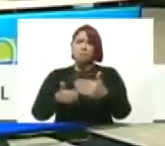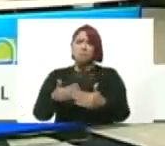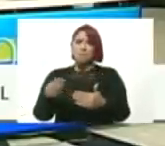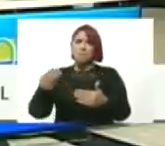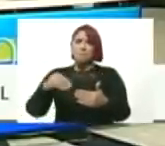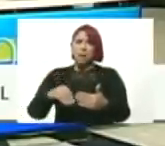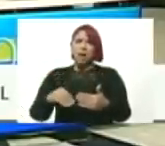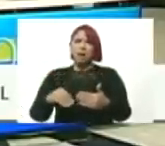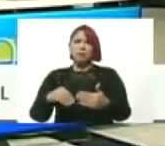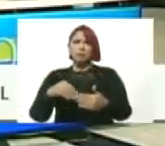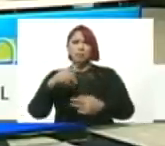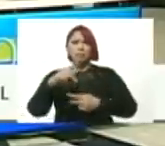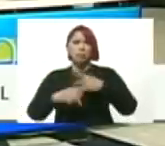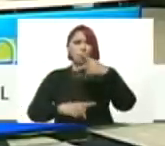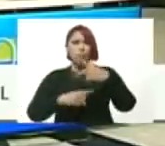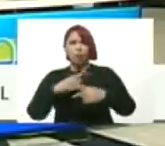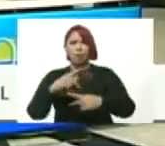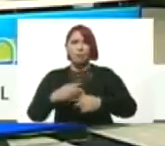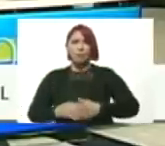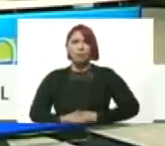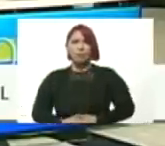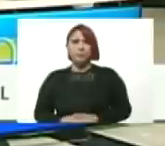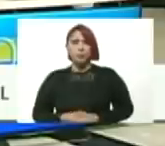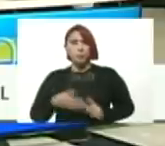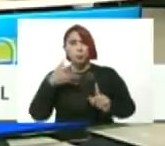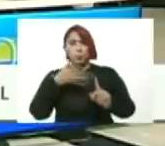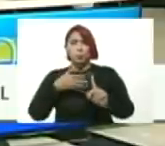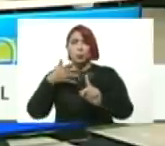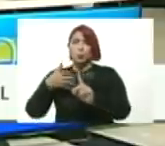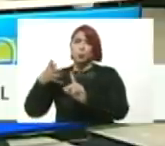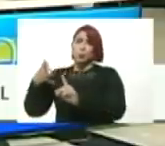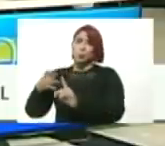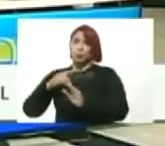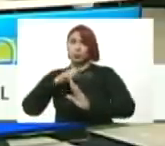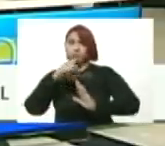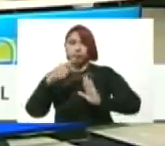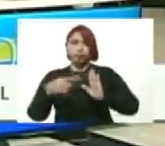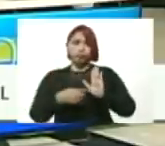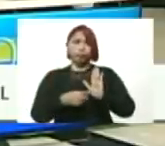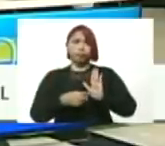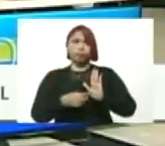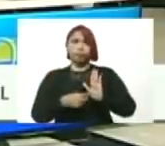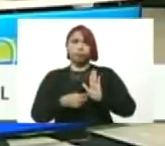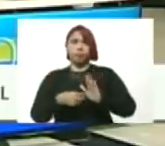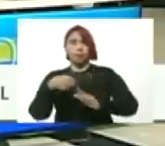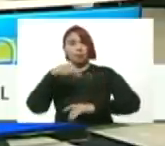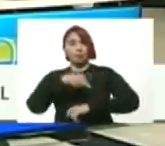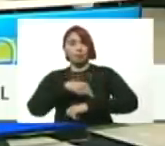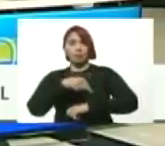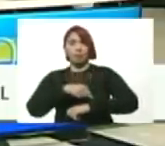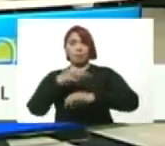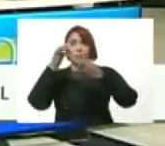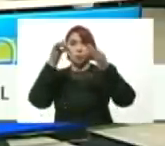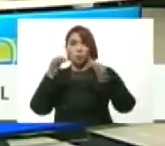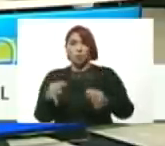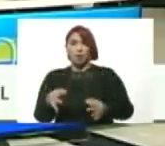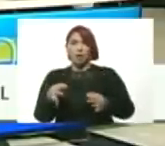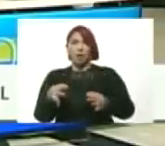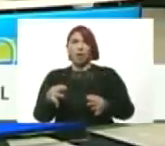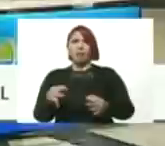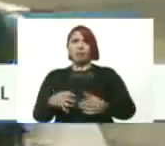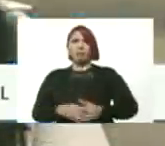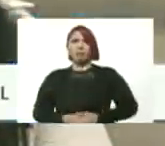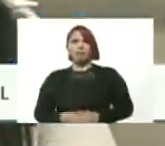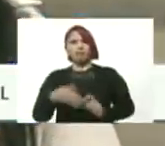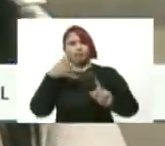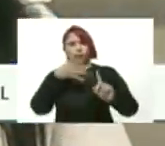programas de formación complementaria en tiempo real diplomados